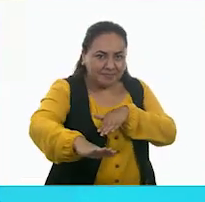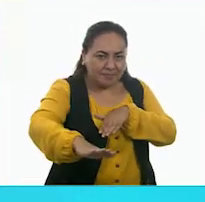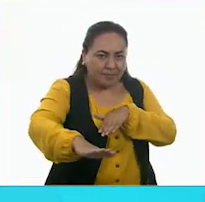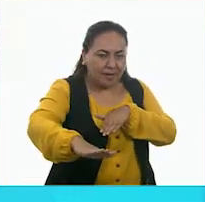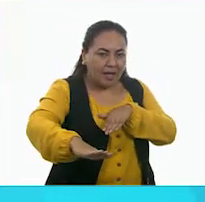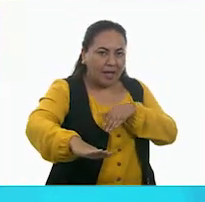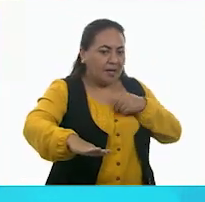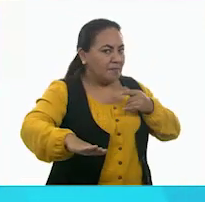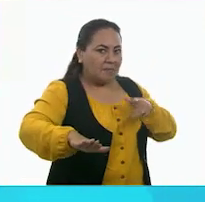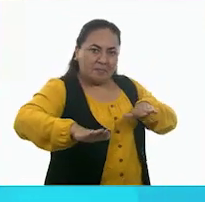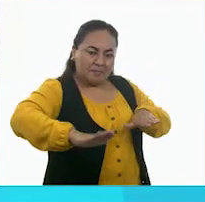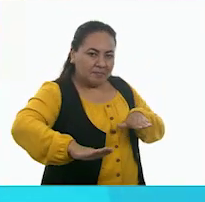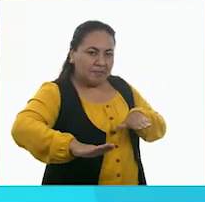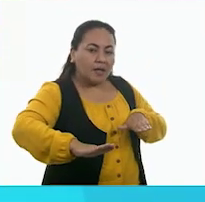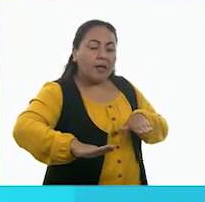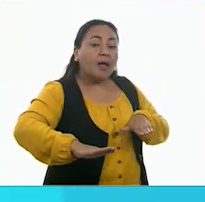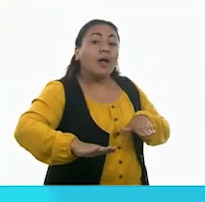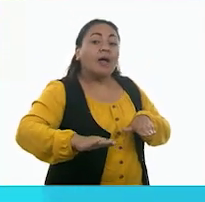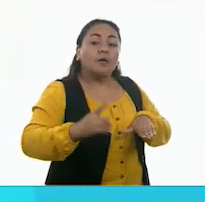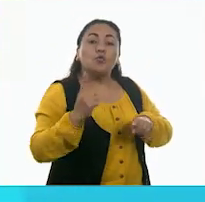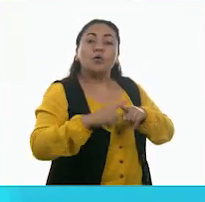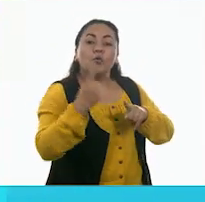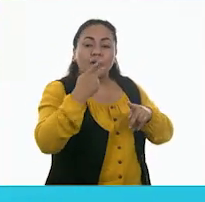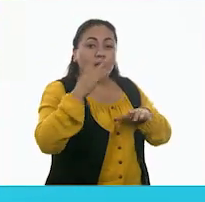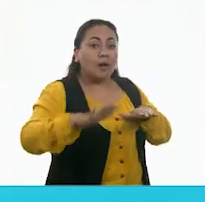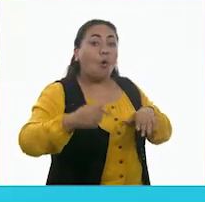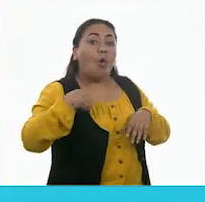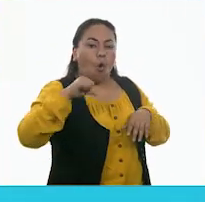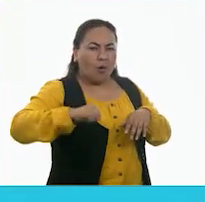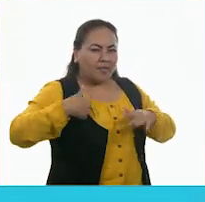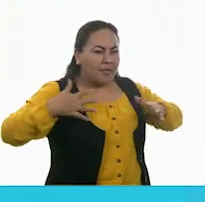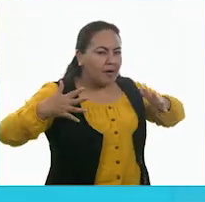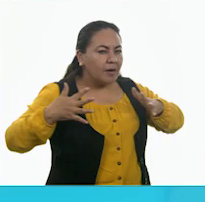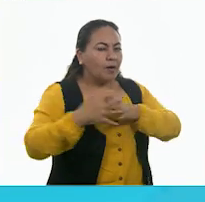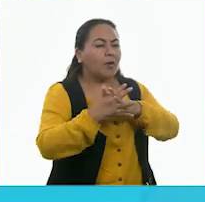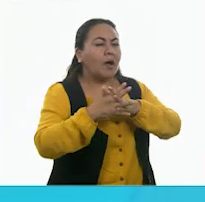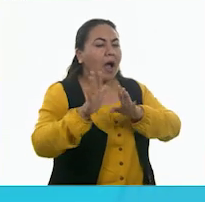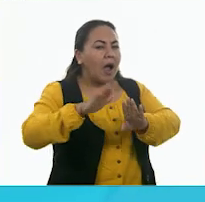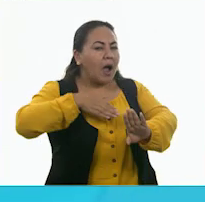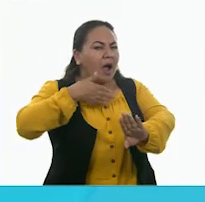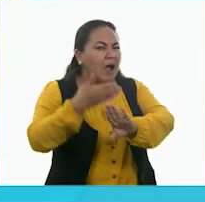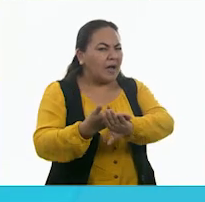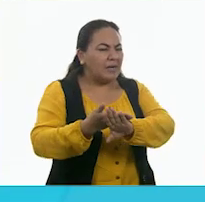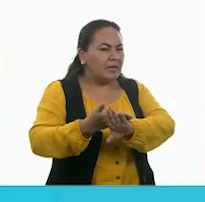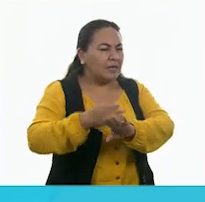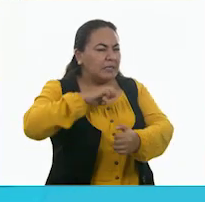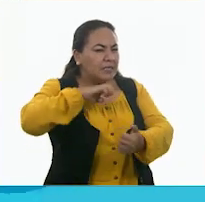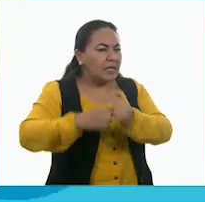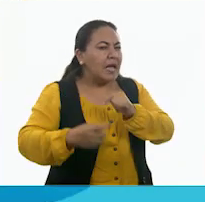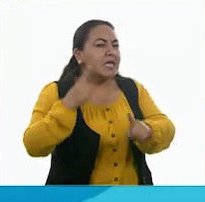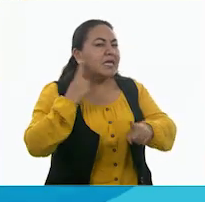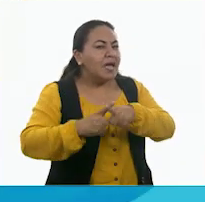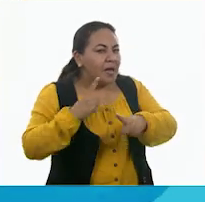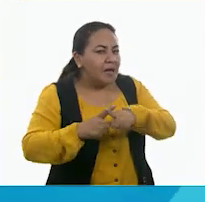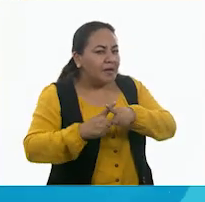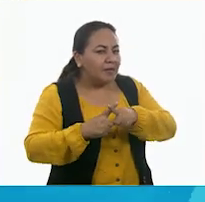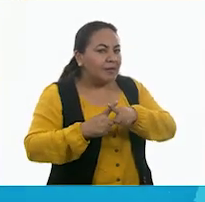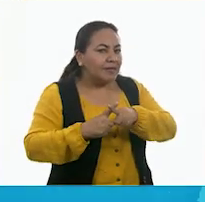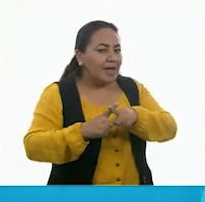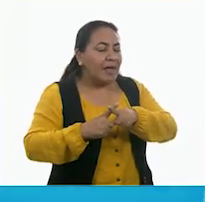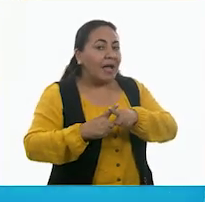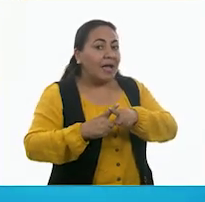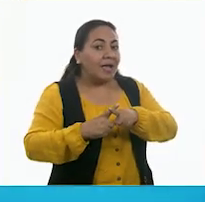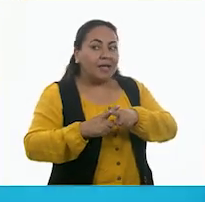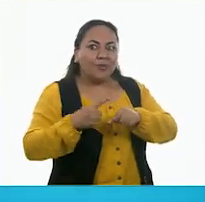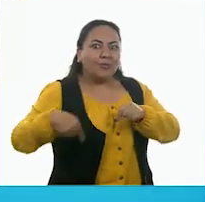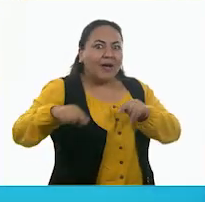le decía alguien a sus compañeros, hoy declaro la guerra en contra de mi peor enemigo, ¿qué es? Y en ese